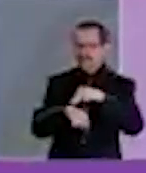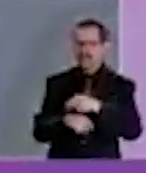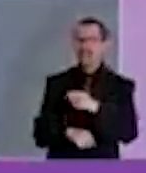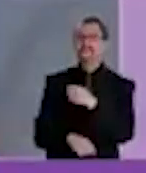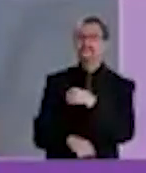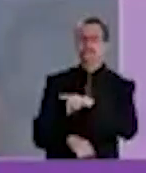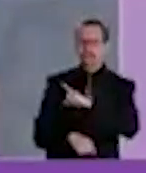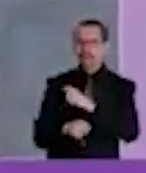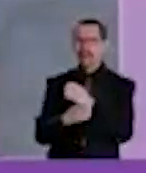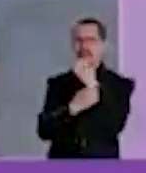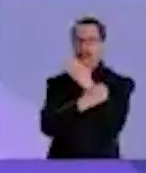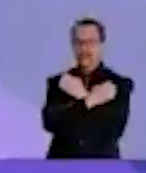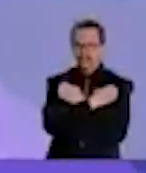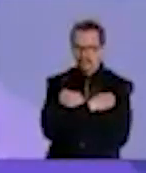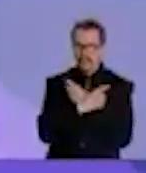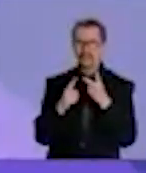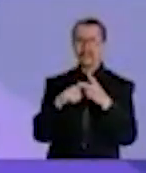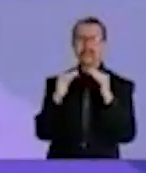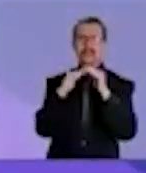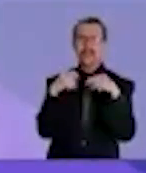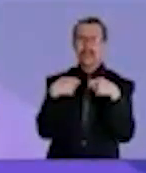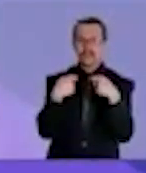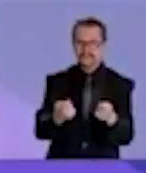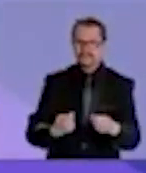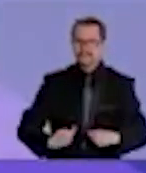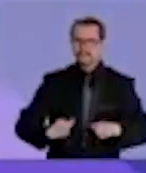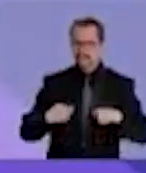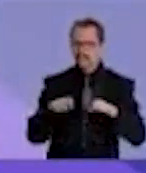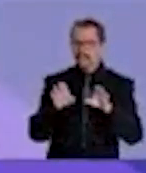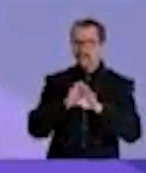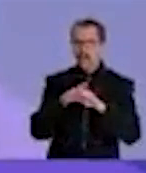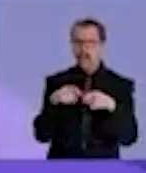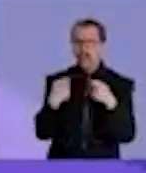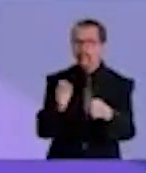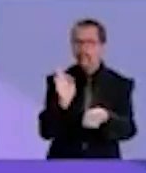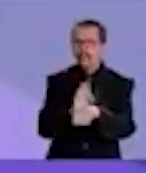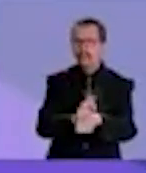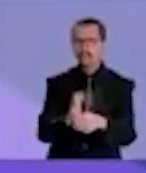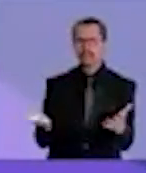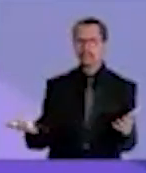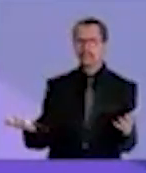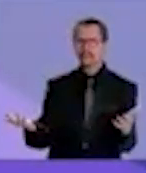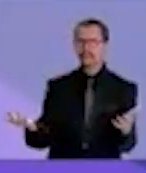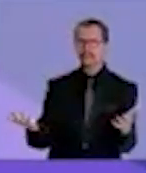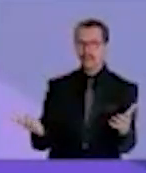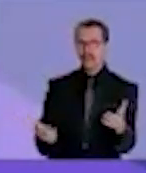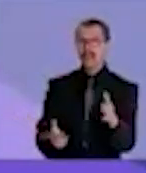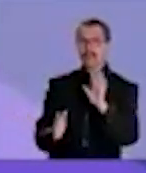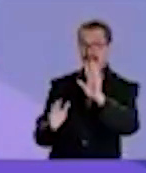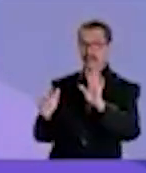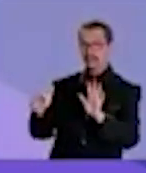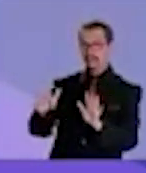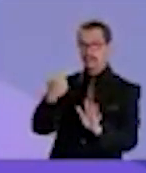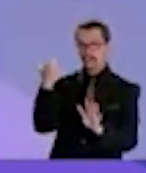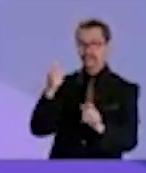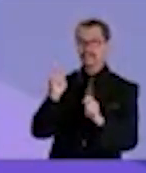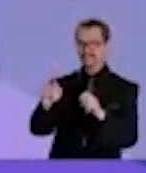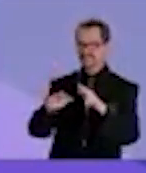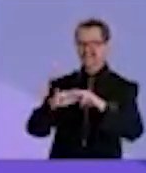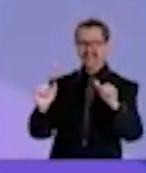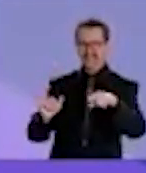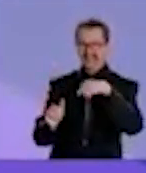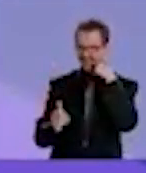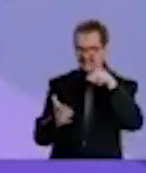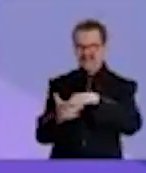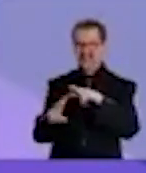evidentemente con la condición de trabajo con los 12 mil millones que no quiere firmar ninguno de los tres y